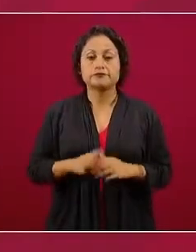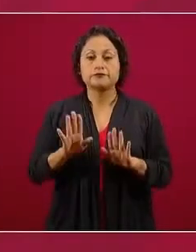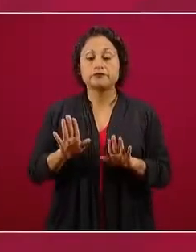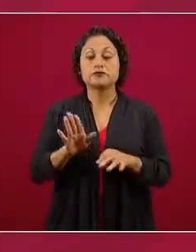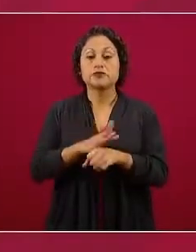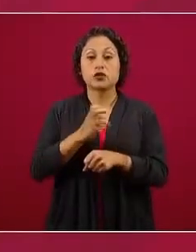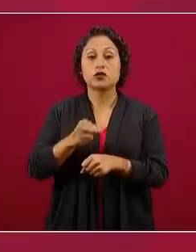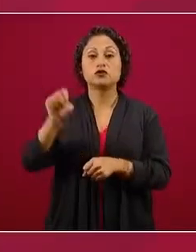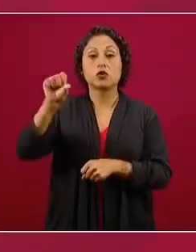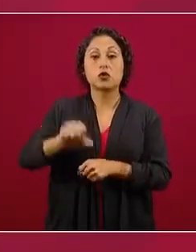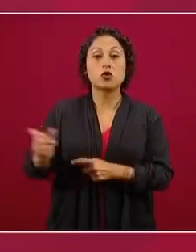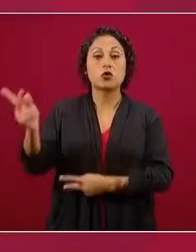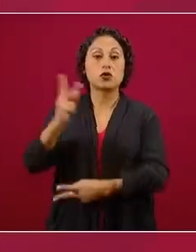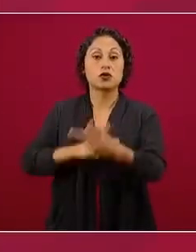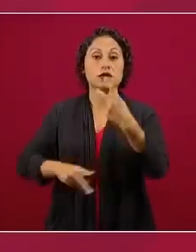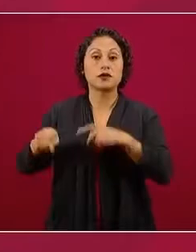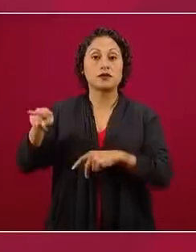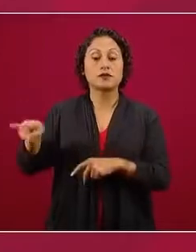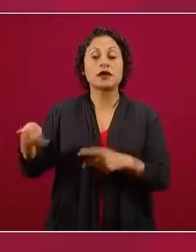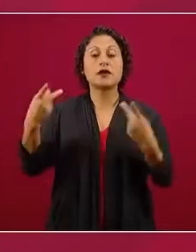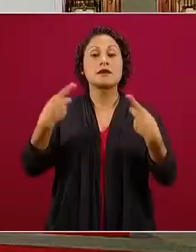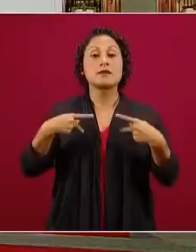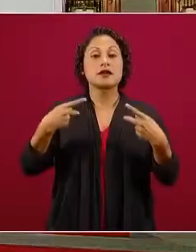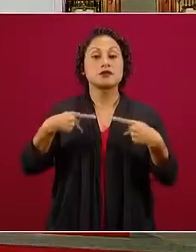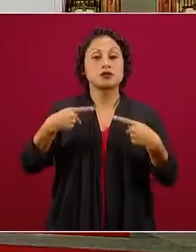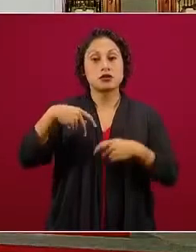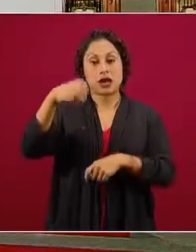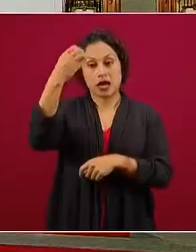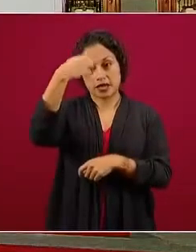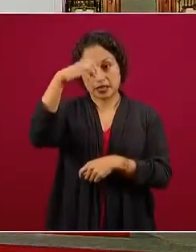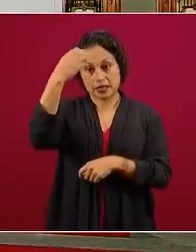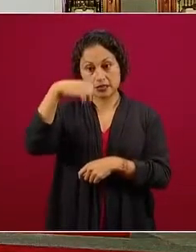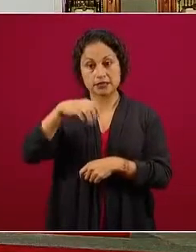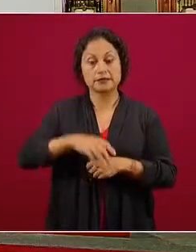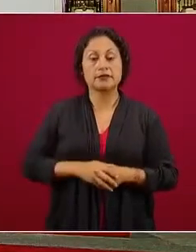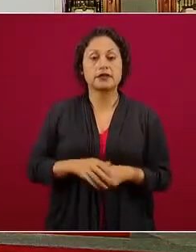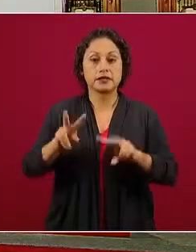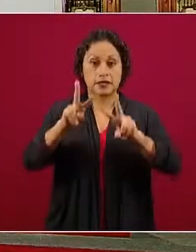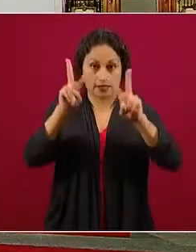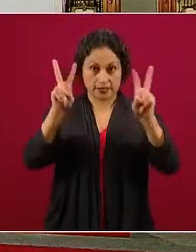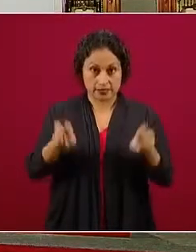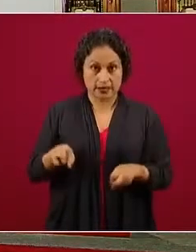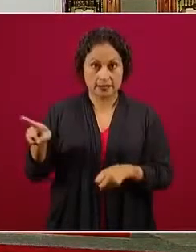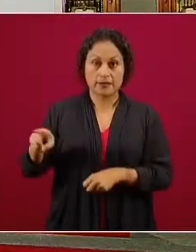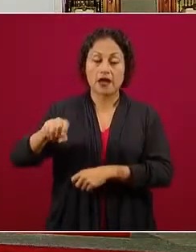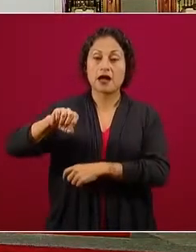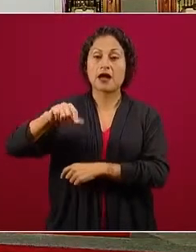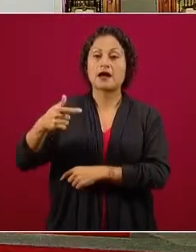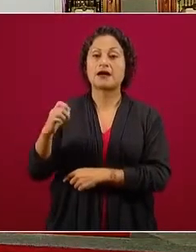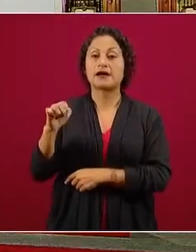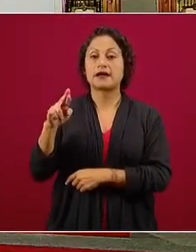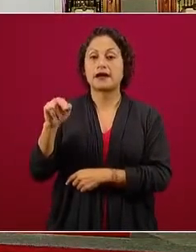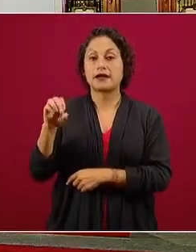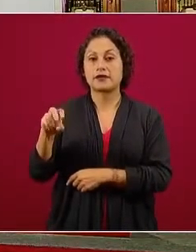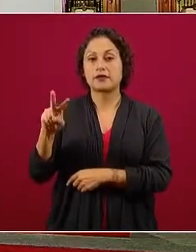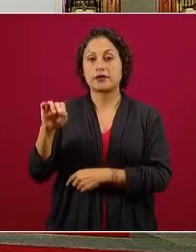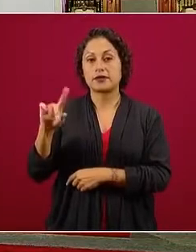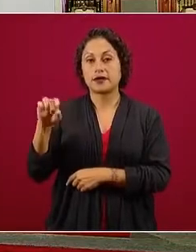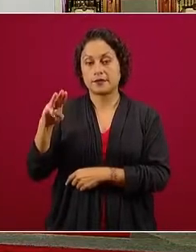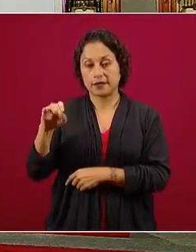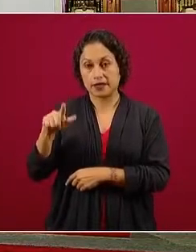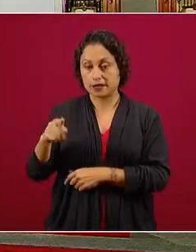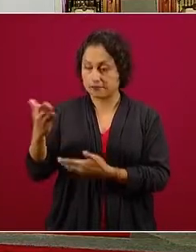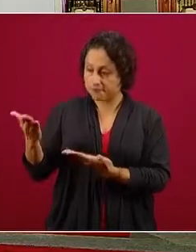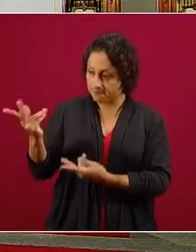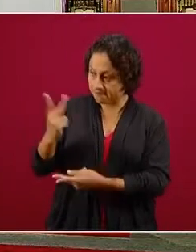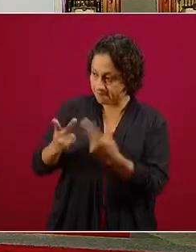ello viene una persona experta en la materia, y es nada menos que Genaro Villamil. Genaro Villamil, muy bienvenido,